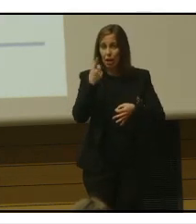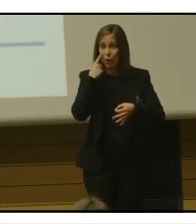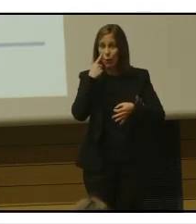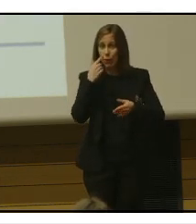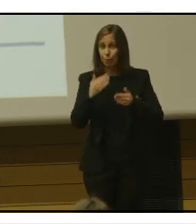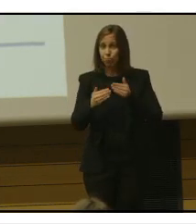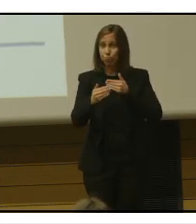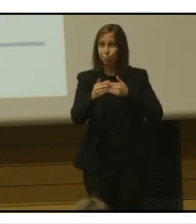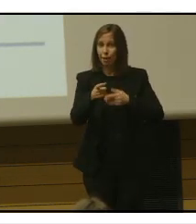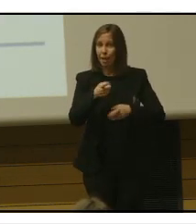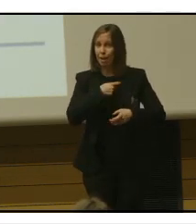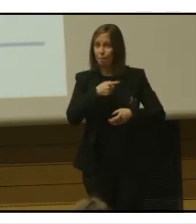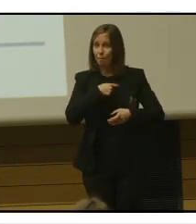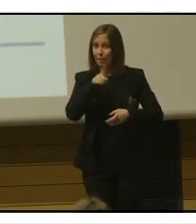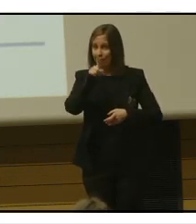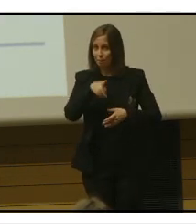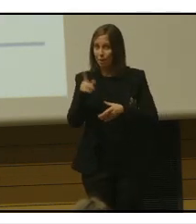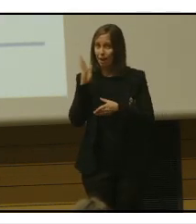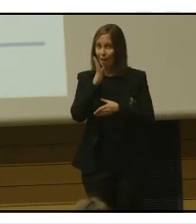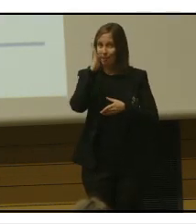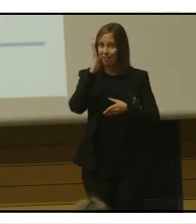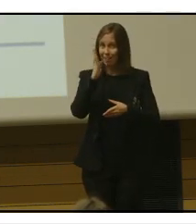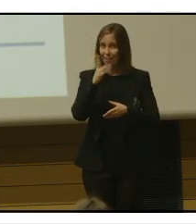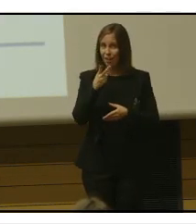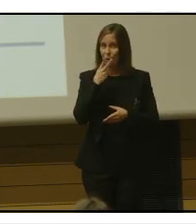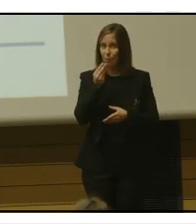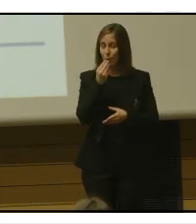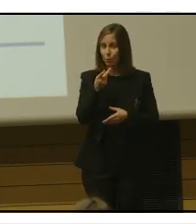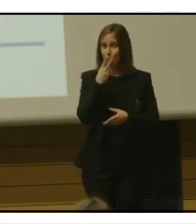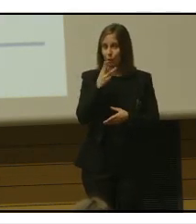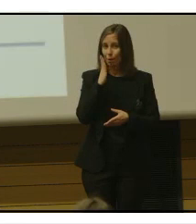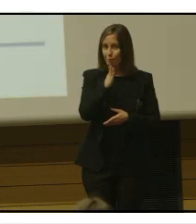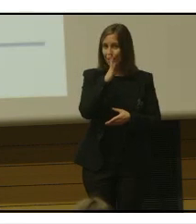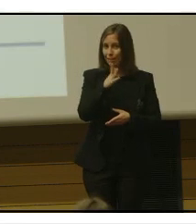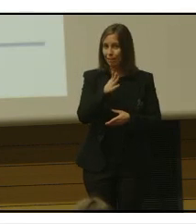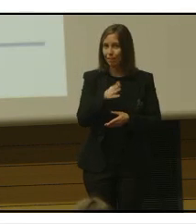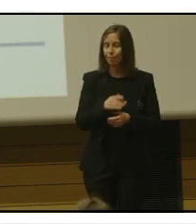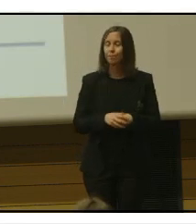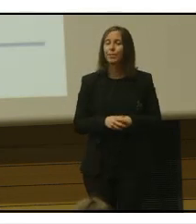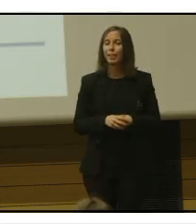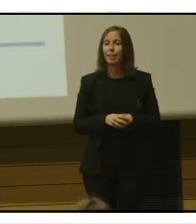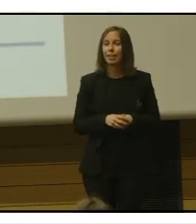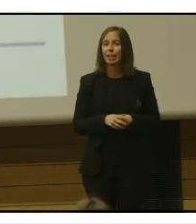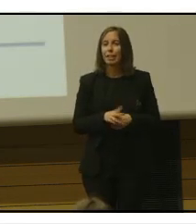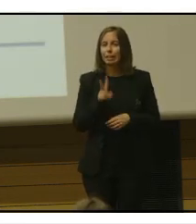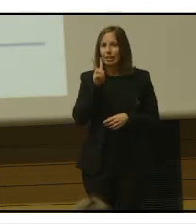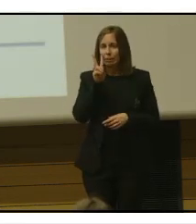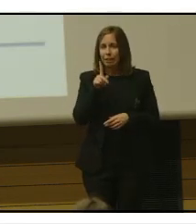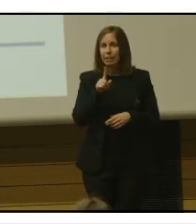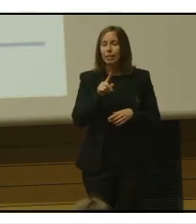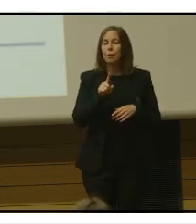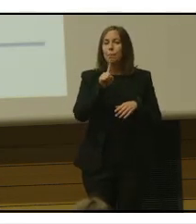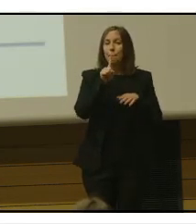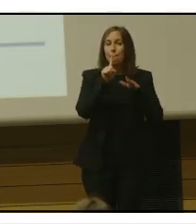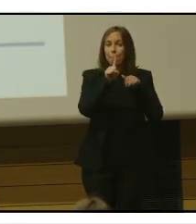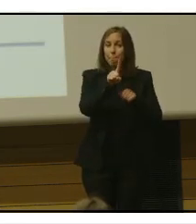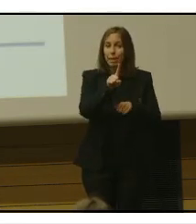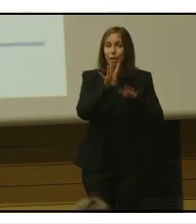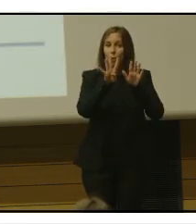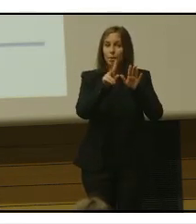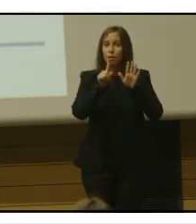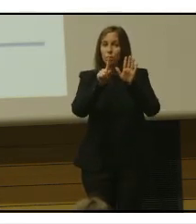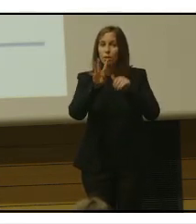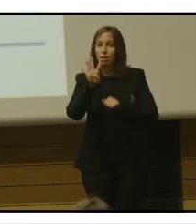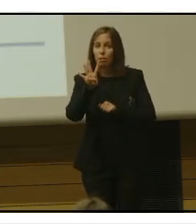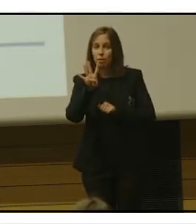las cardiovasculares, que también sabemos que el consumo de tabaco tiene impacto sobre ellas. Veis que estamos en el 64 y aquí aún no hemos